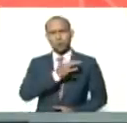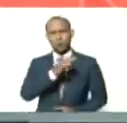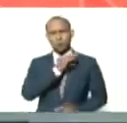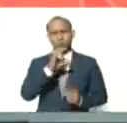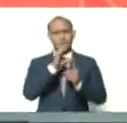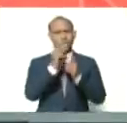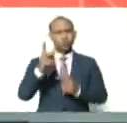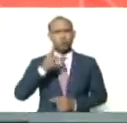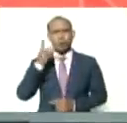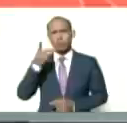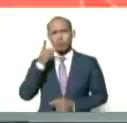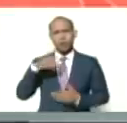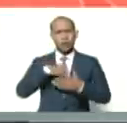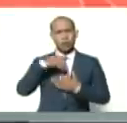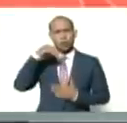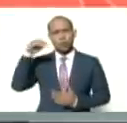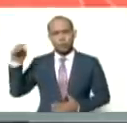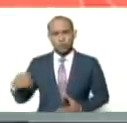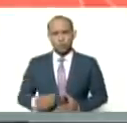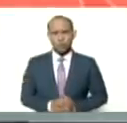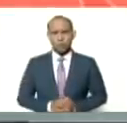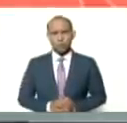sociocultural, político, espiritual.